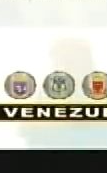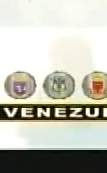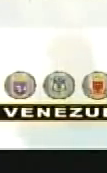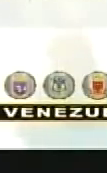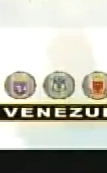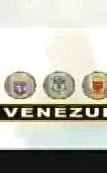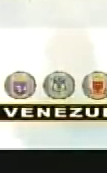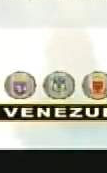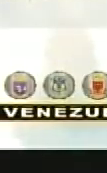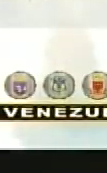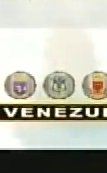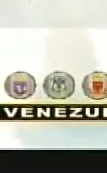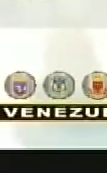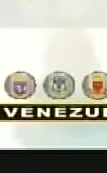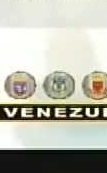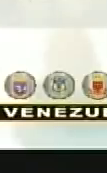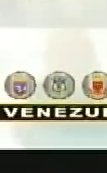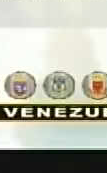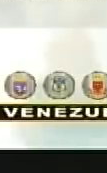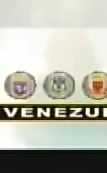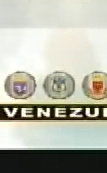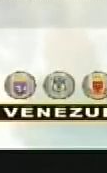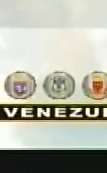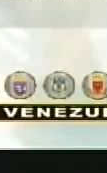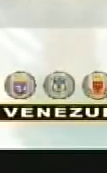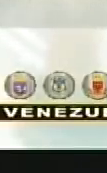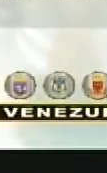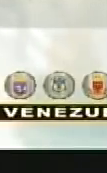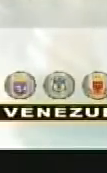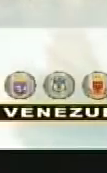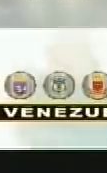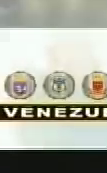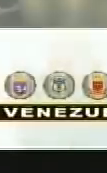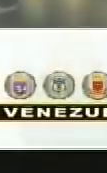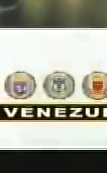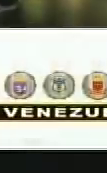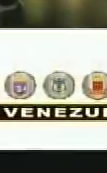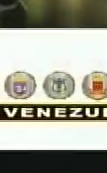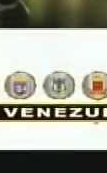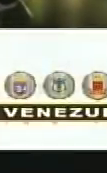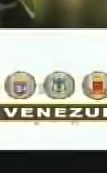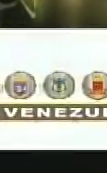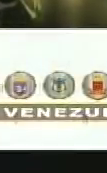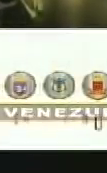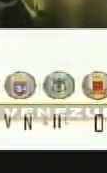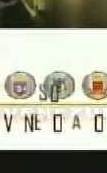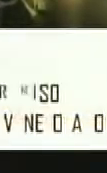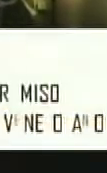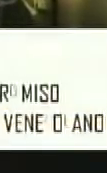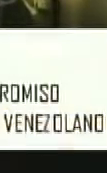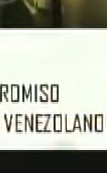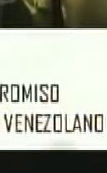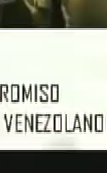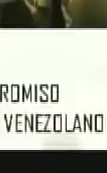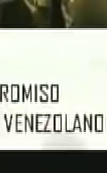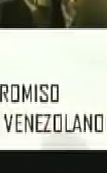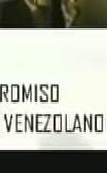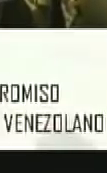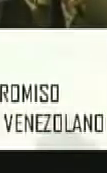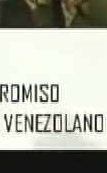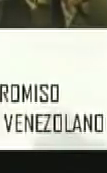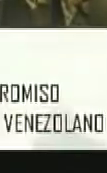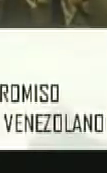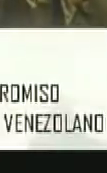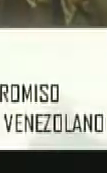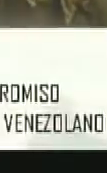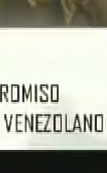En 2018, 2008 ha sido un año de lealtad y